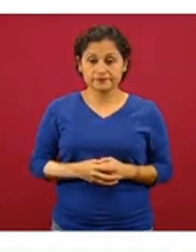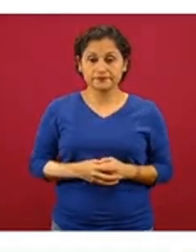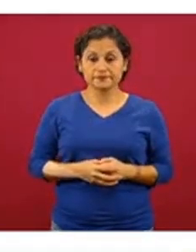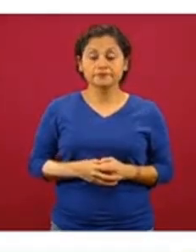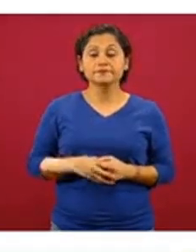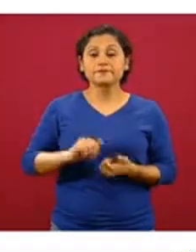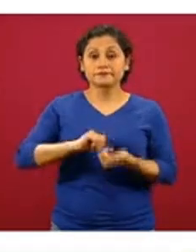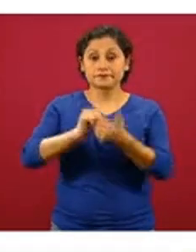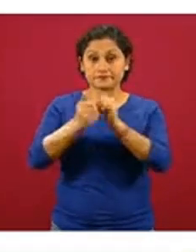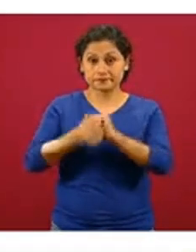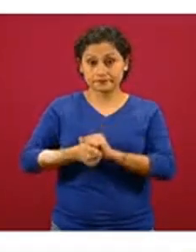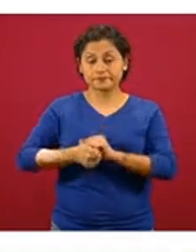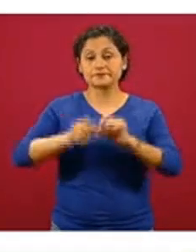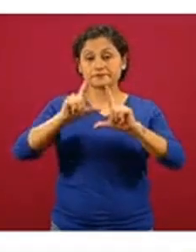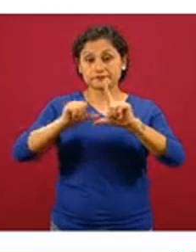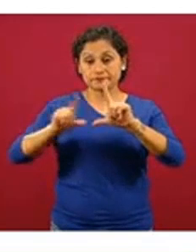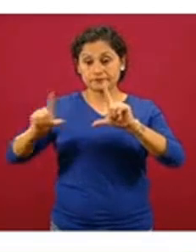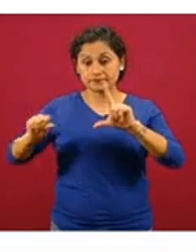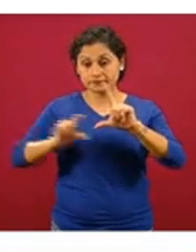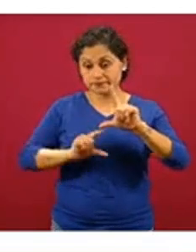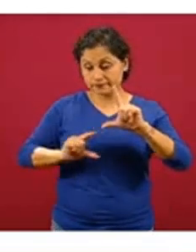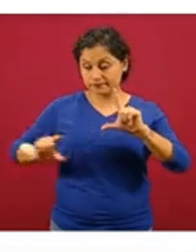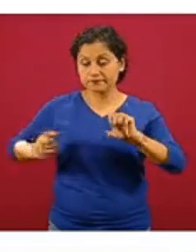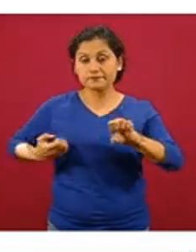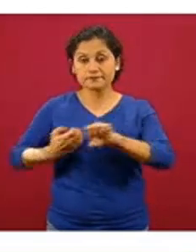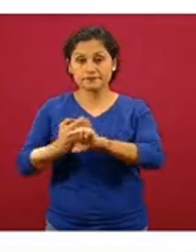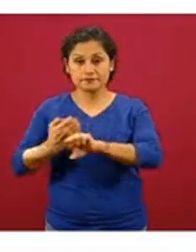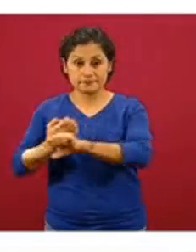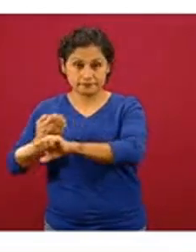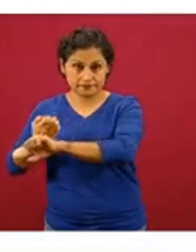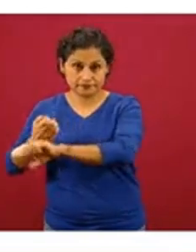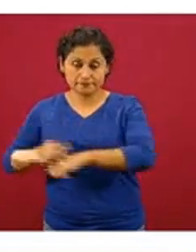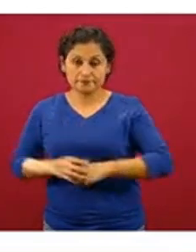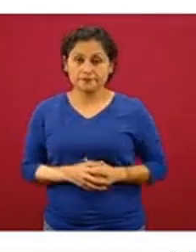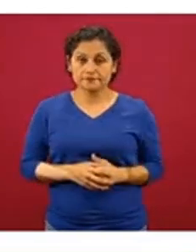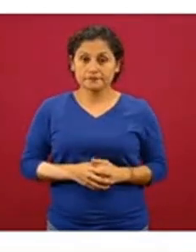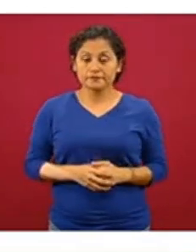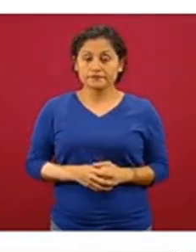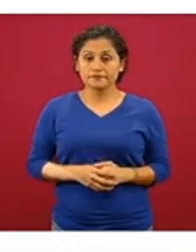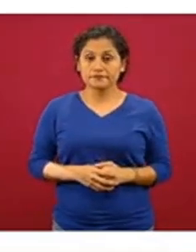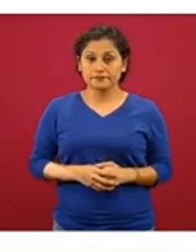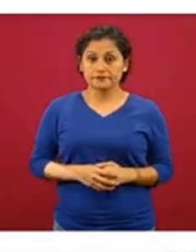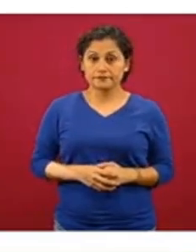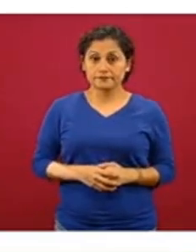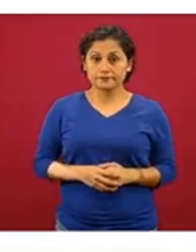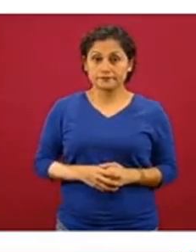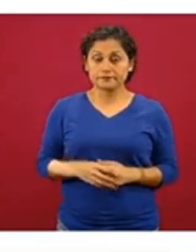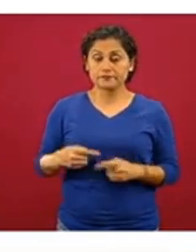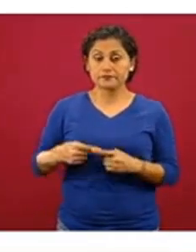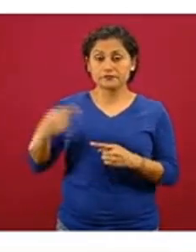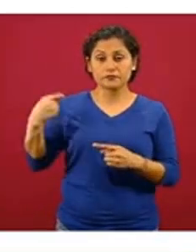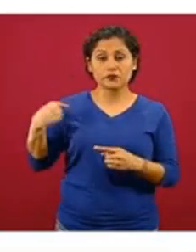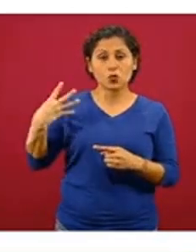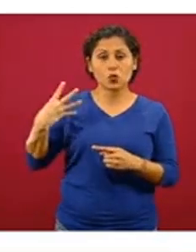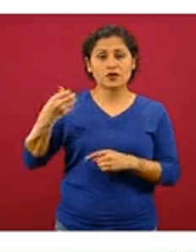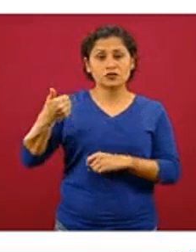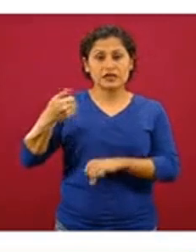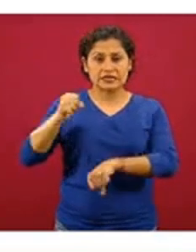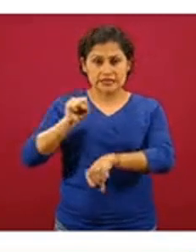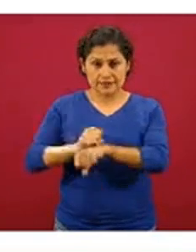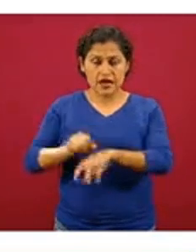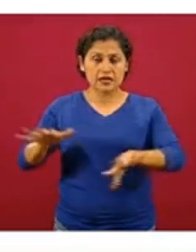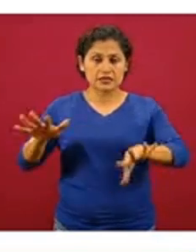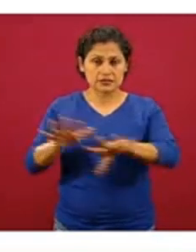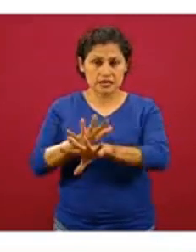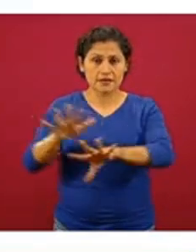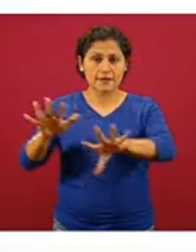distribuye, cambiando muy poco también en las últimas ya varias semanas, 4 o 6, y cómo